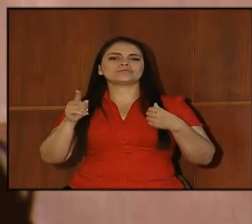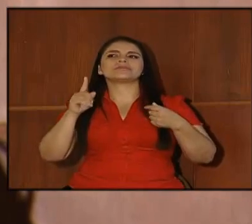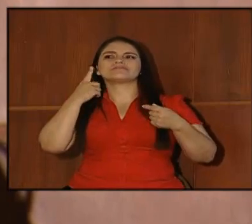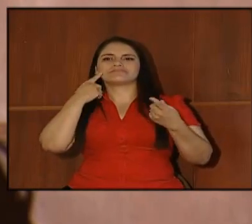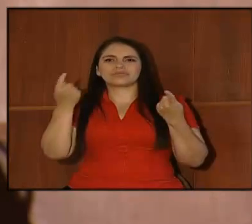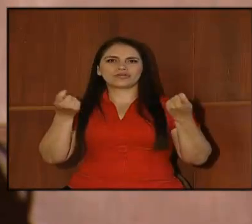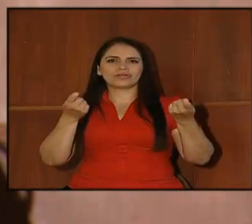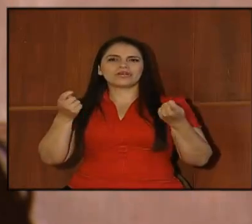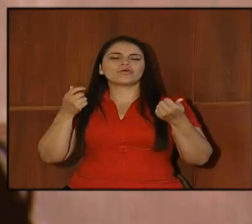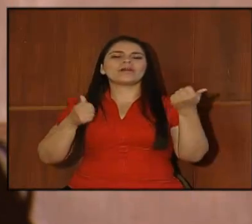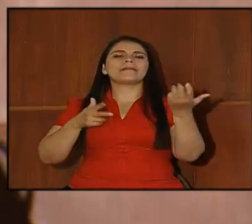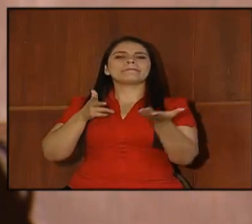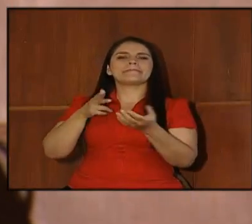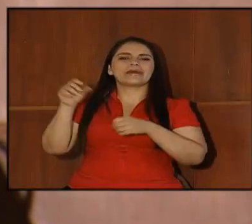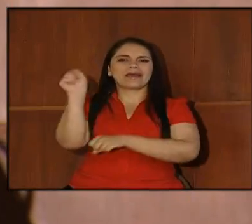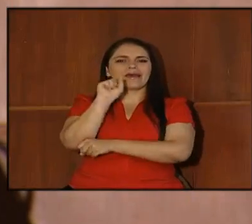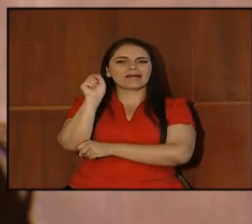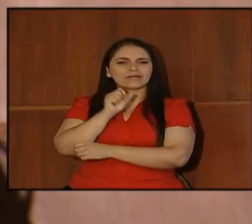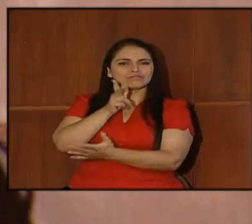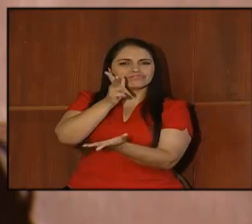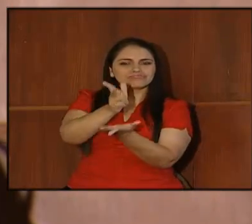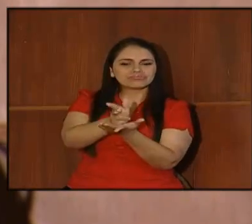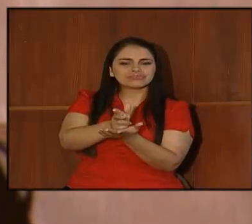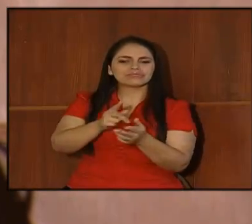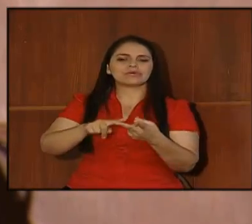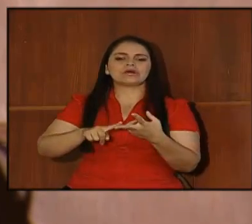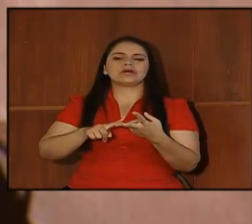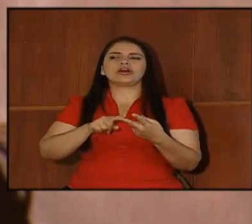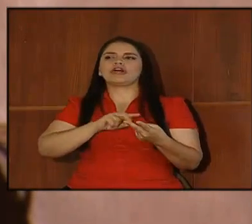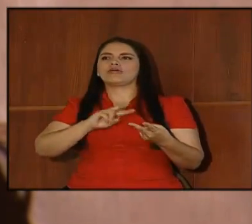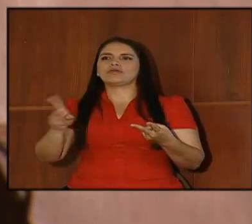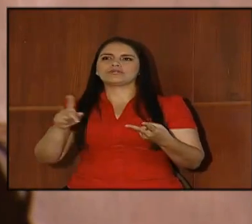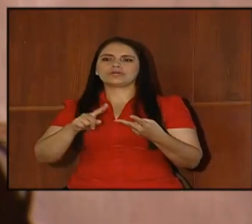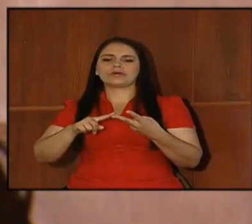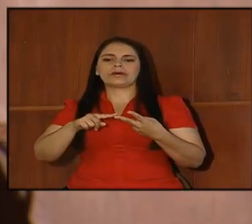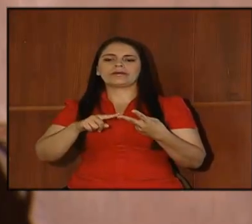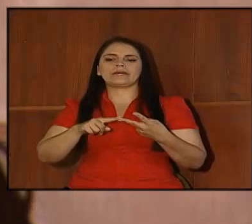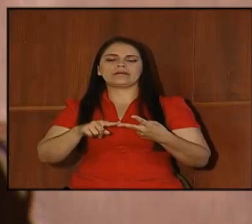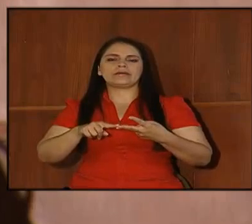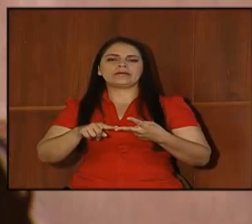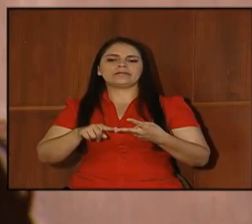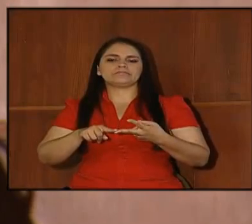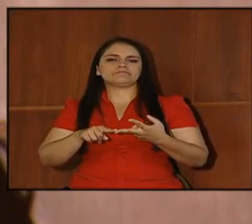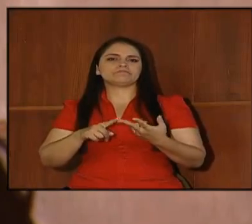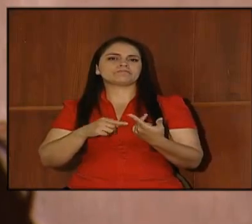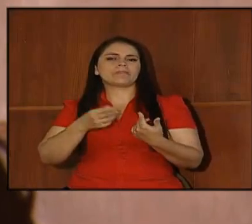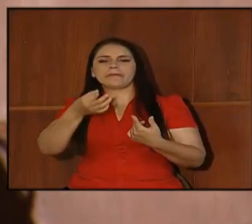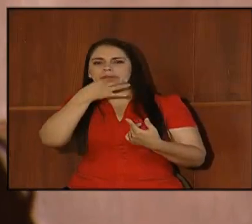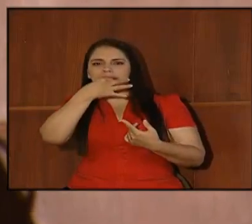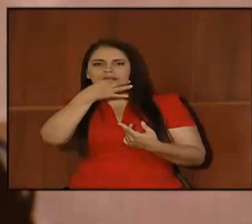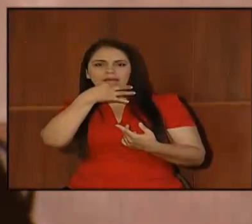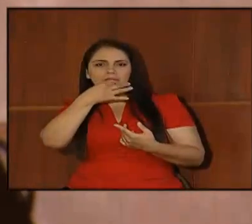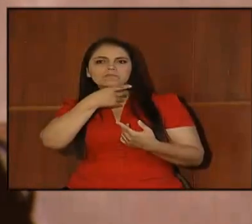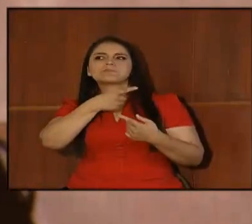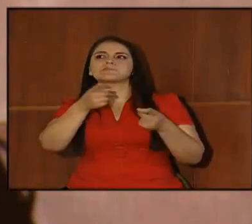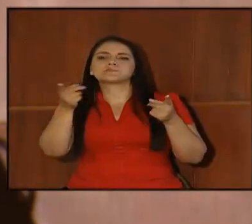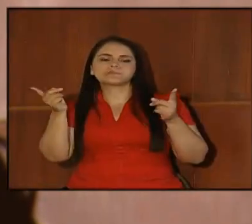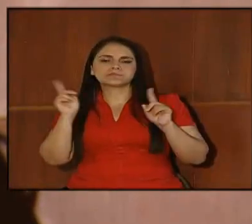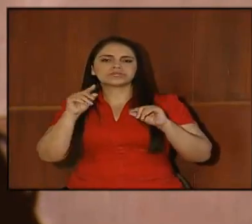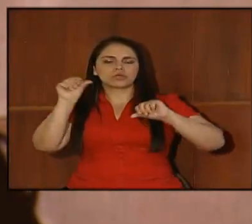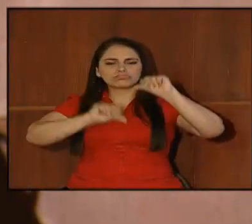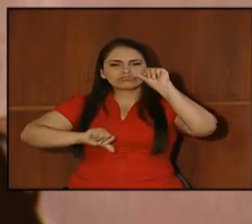administración de ciertos parqueaderos. También tiene un laboratorio para la producción de medicamentos, un laboratorio